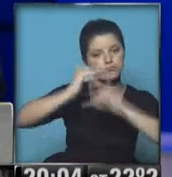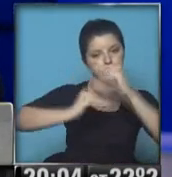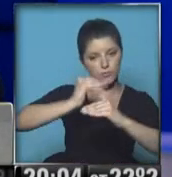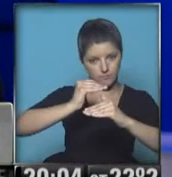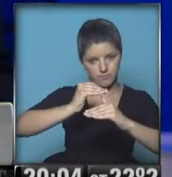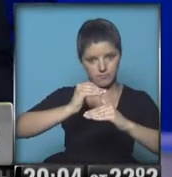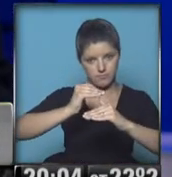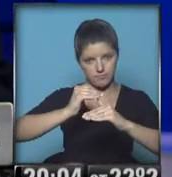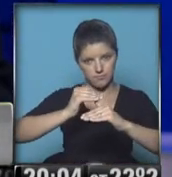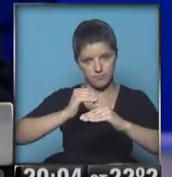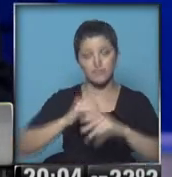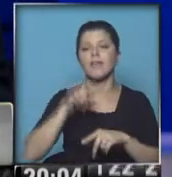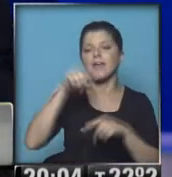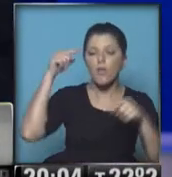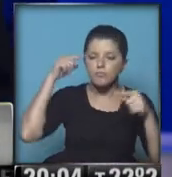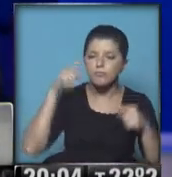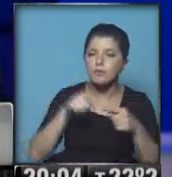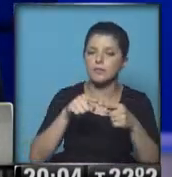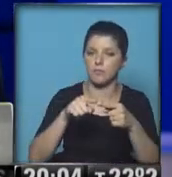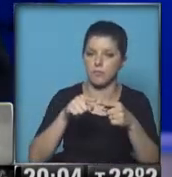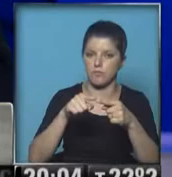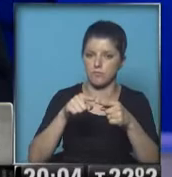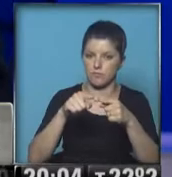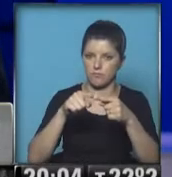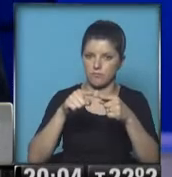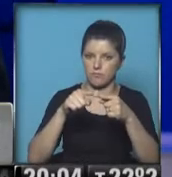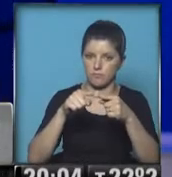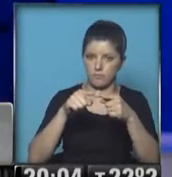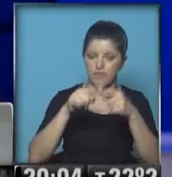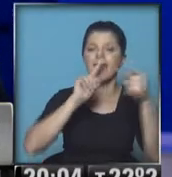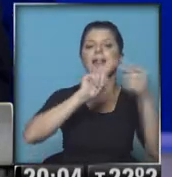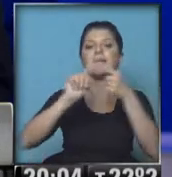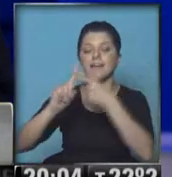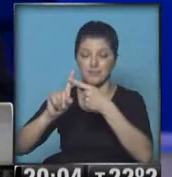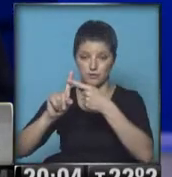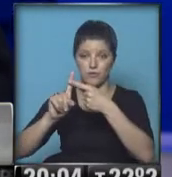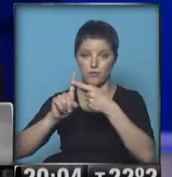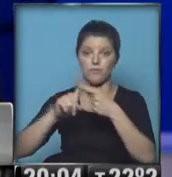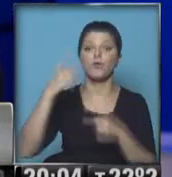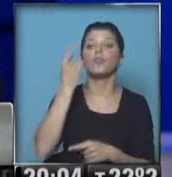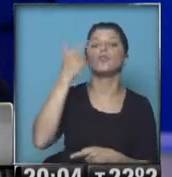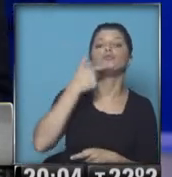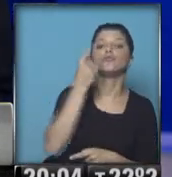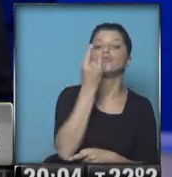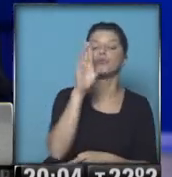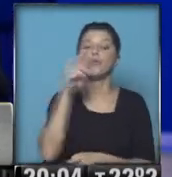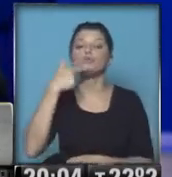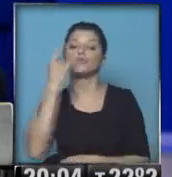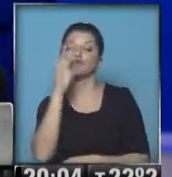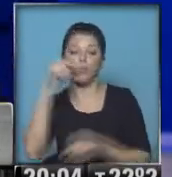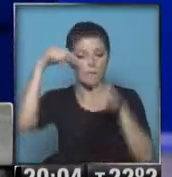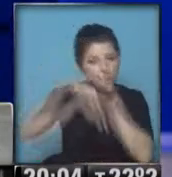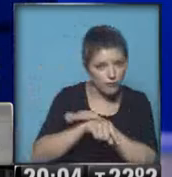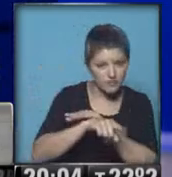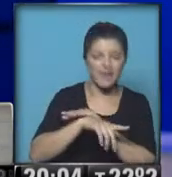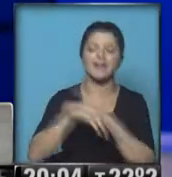nombraban ellos, que tenían como objetivo profundizar la relación que hoy se llama Sur-Sur. Esto es, los países que tienen